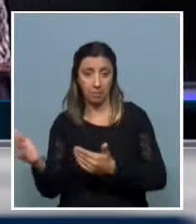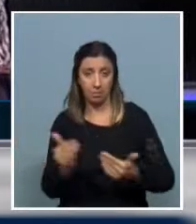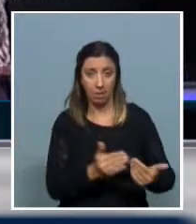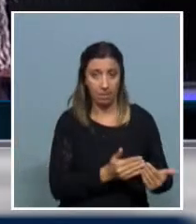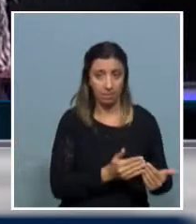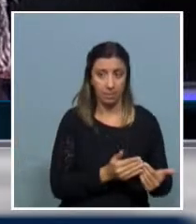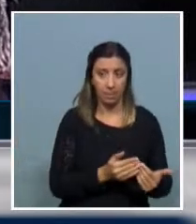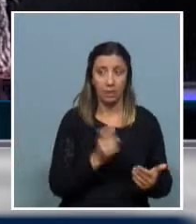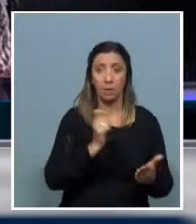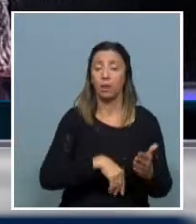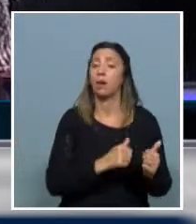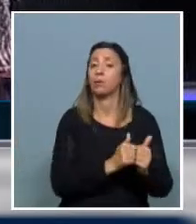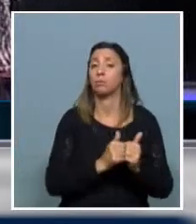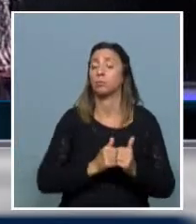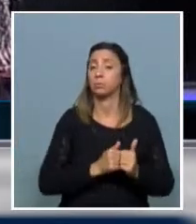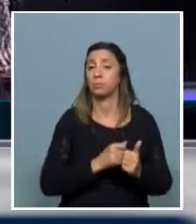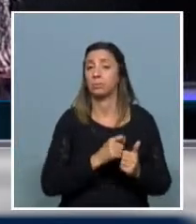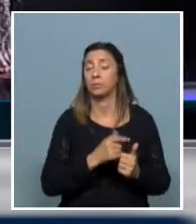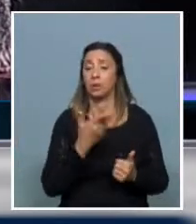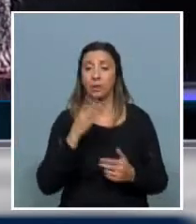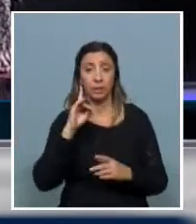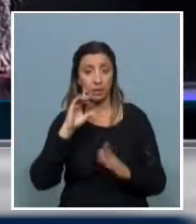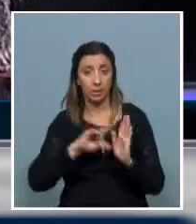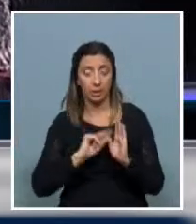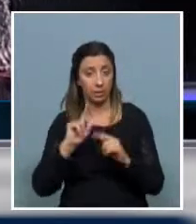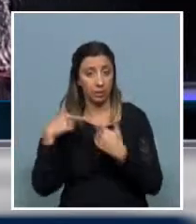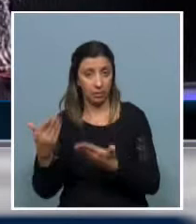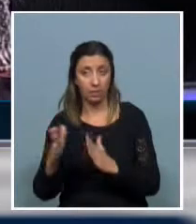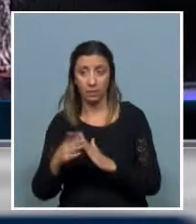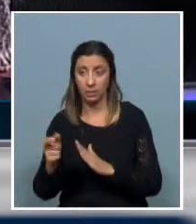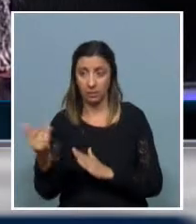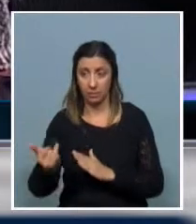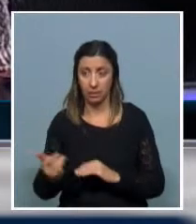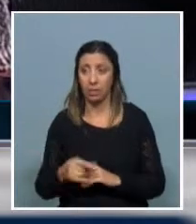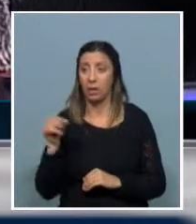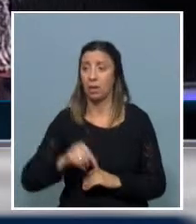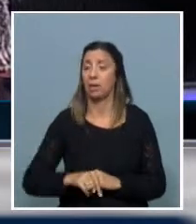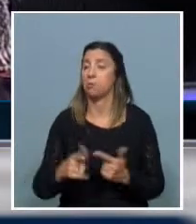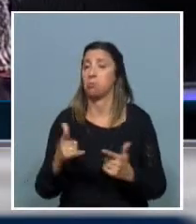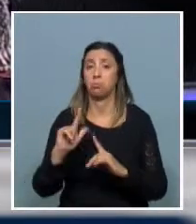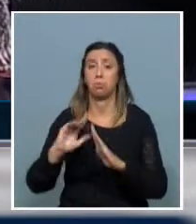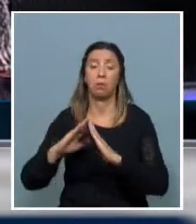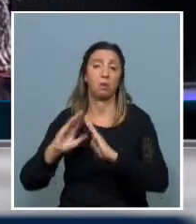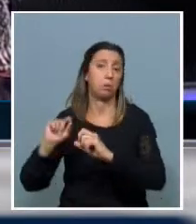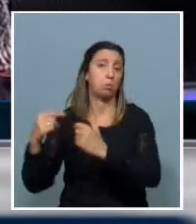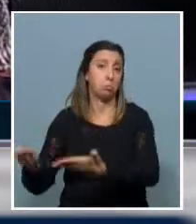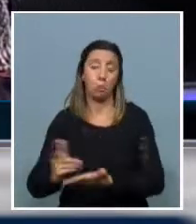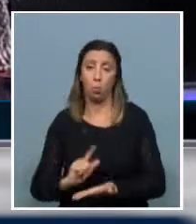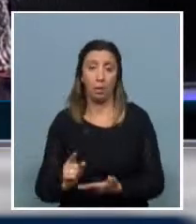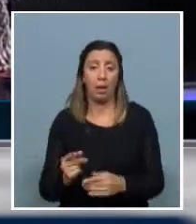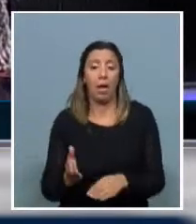la vivienda quien ha firmado un contrato, quien tiene un decreto de adjudicación y se le han entregado las llaves. Acá no hay adjudicaciones. Estamos hablando